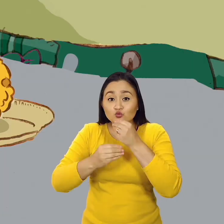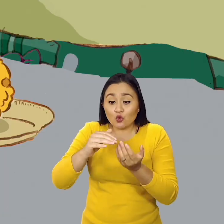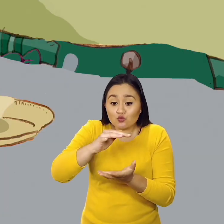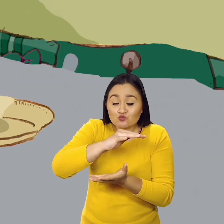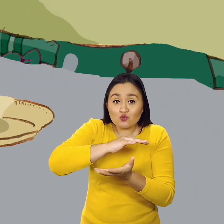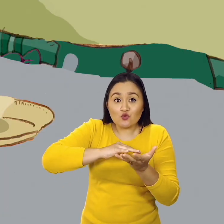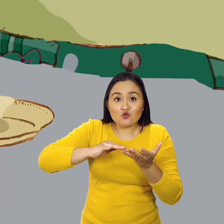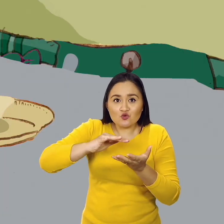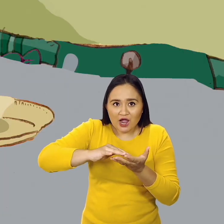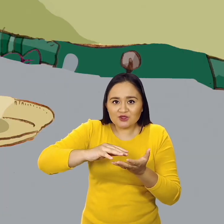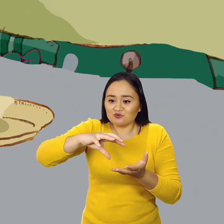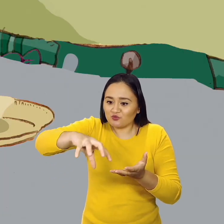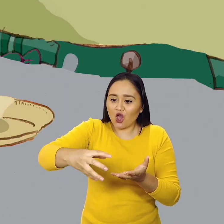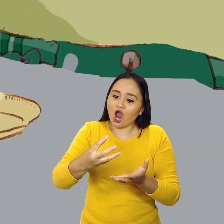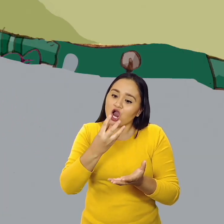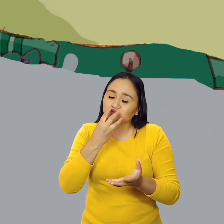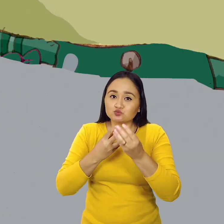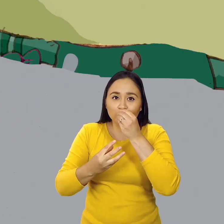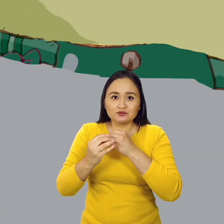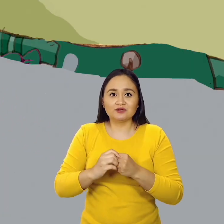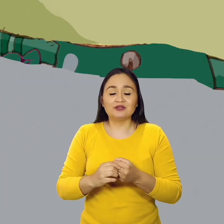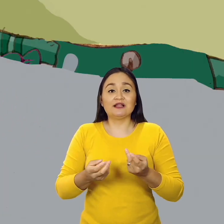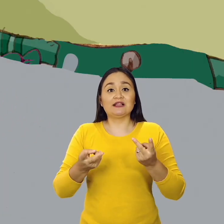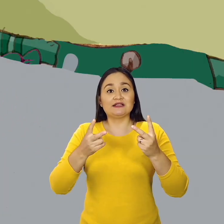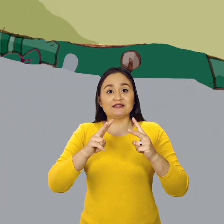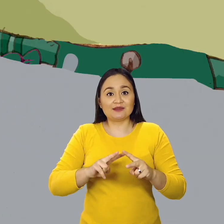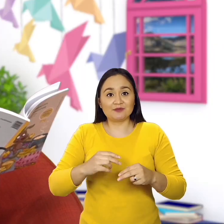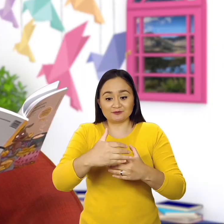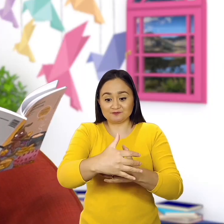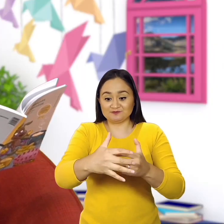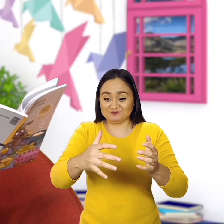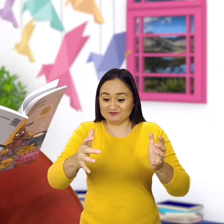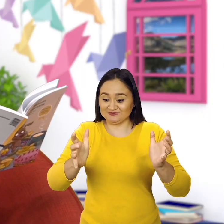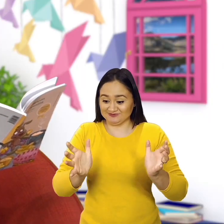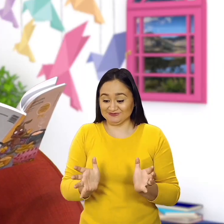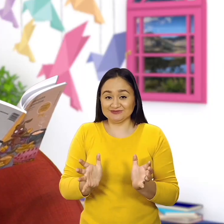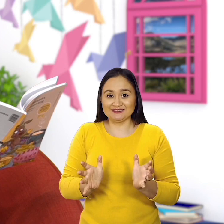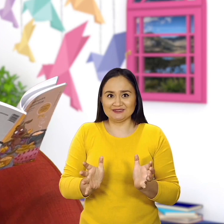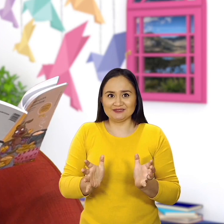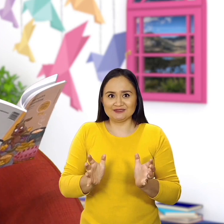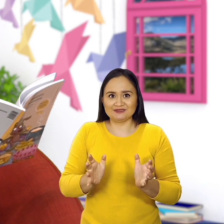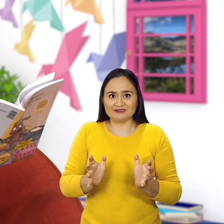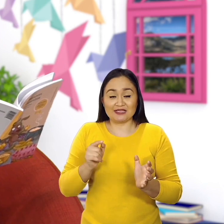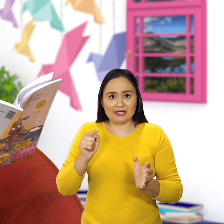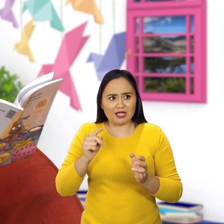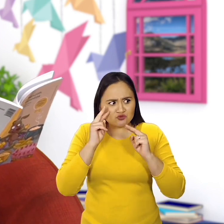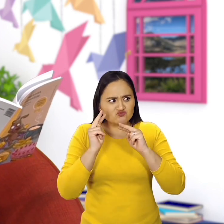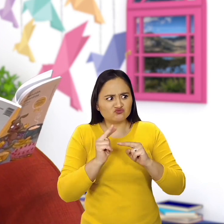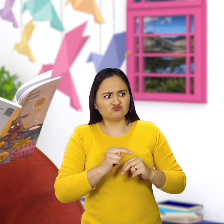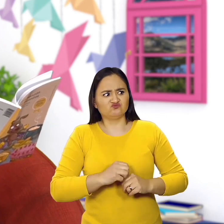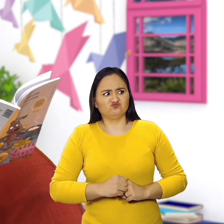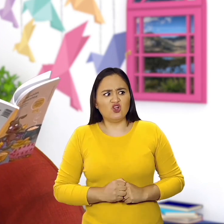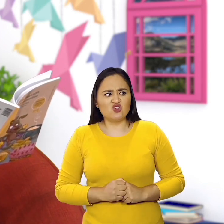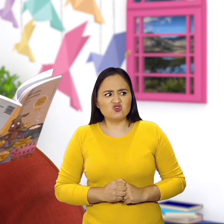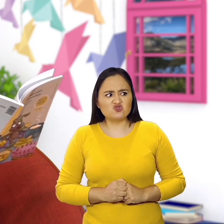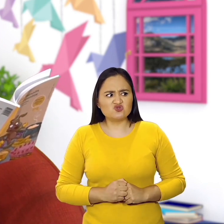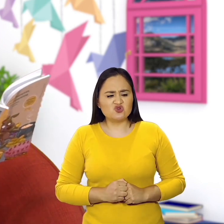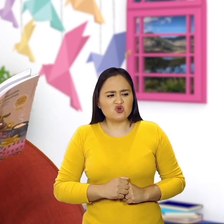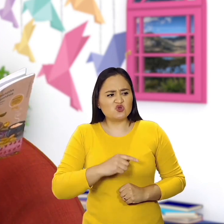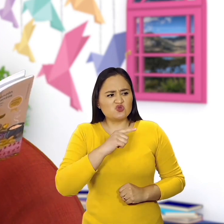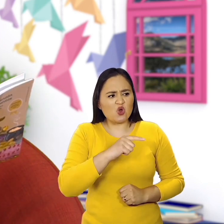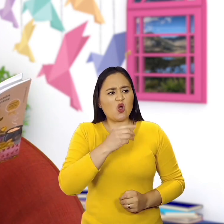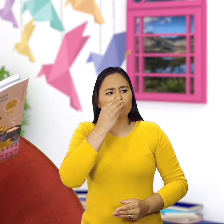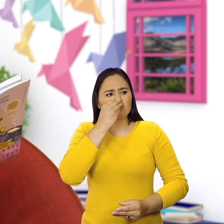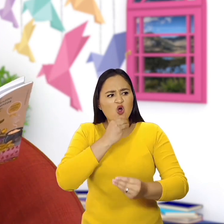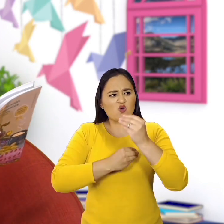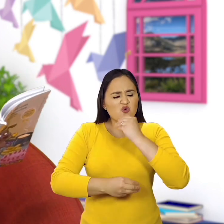Panzón. «Ahora me comeré el plato y el bolón». El tazón donde dormía un patacón vio lo